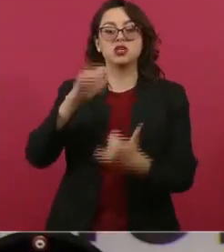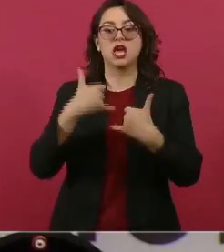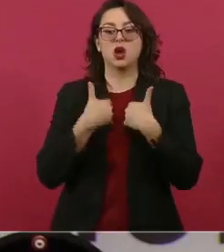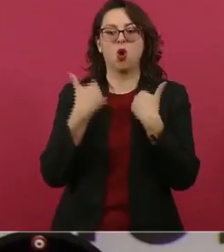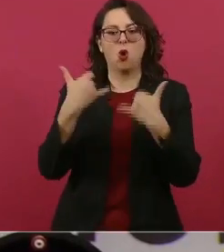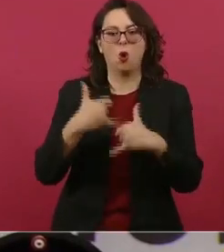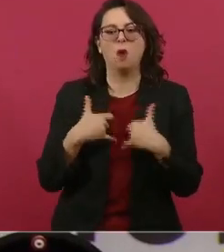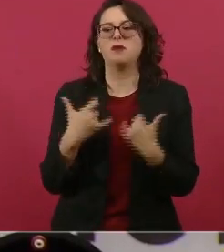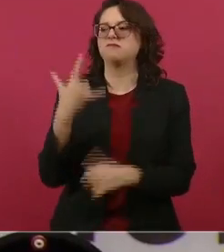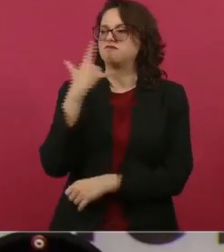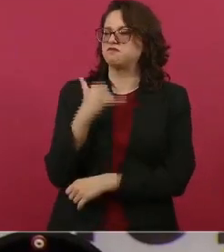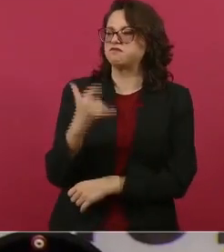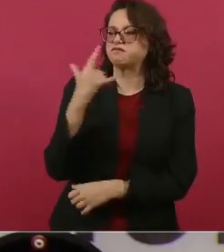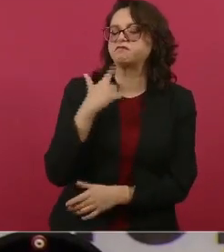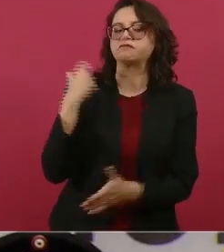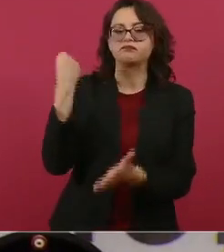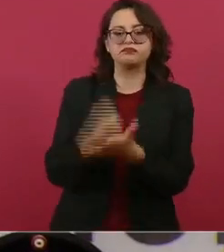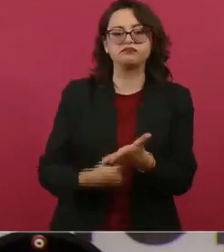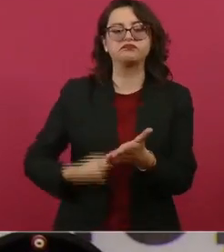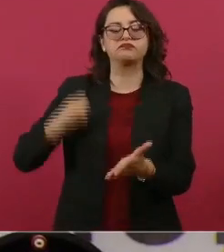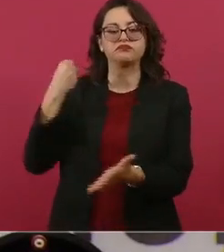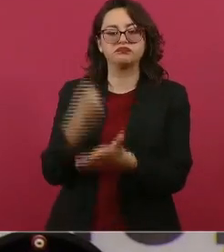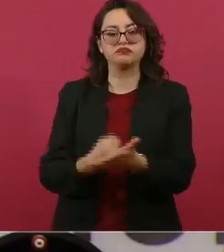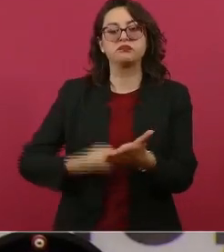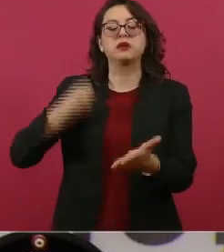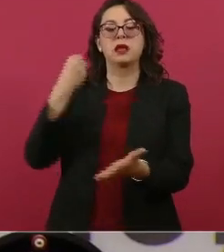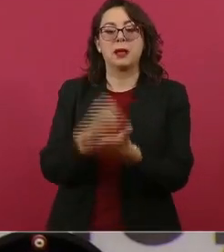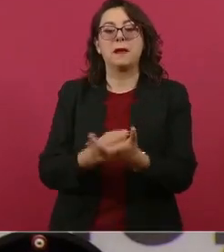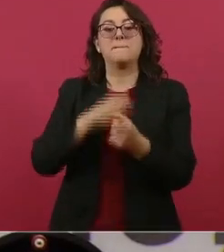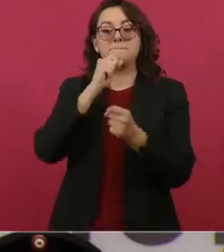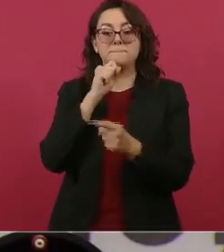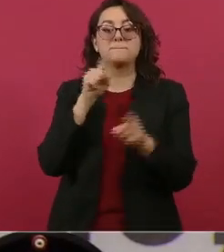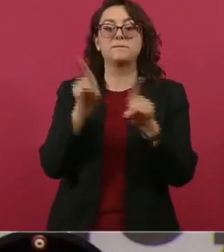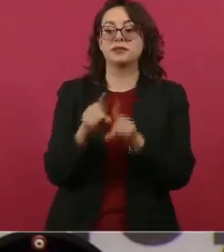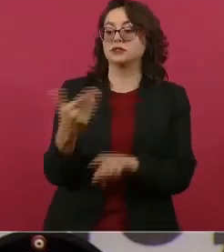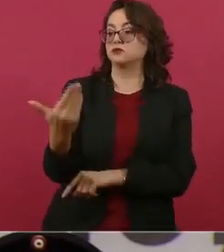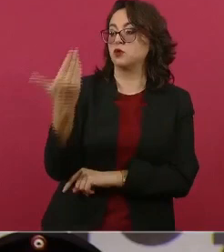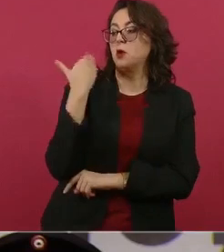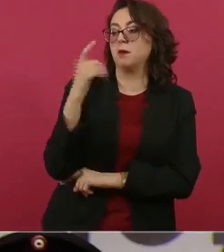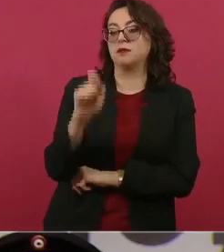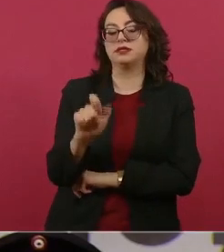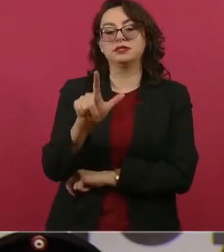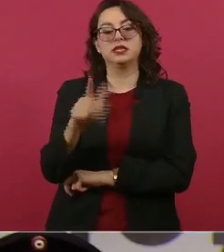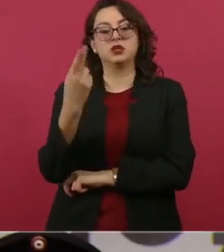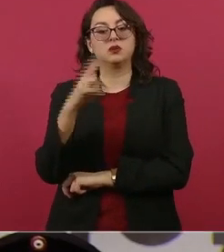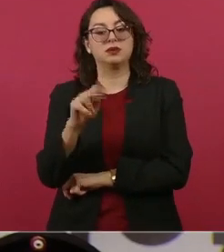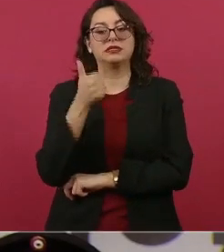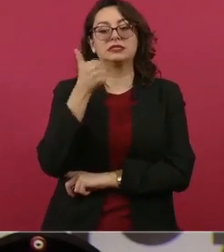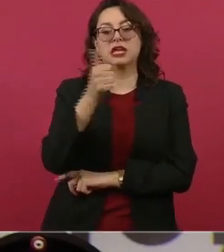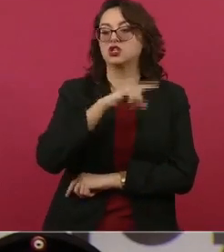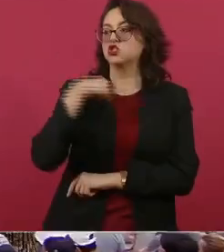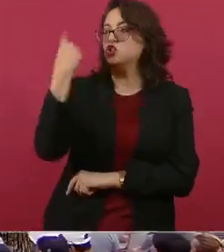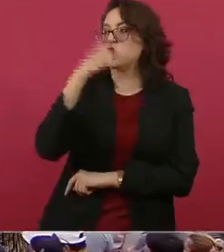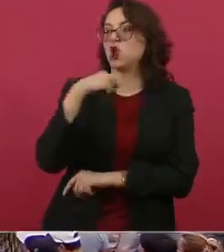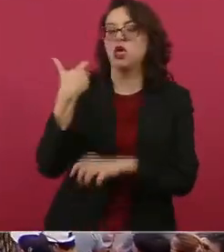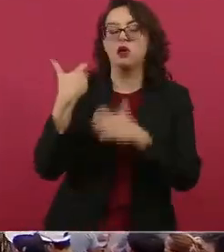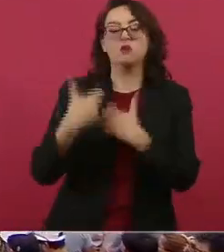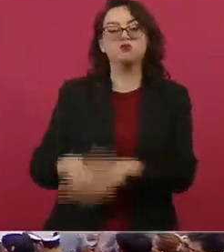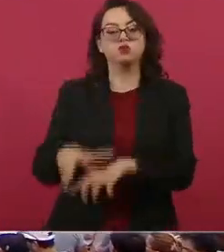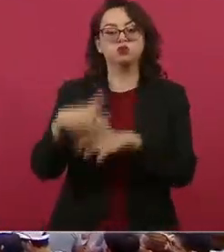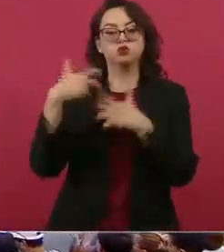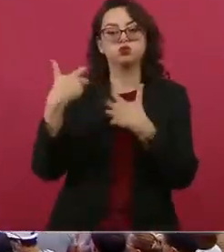e incansable, que marchó durante 6 horas el pasado 27 de noviembre. Qué distinto